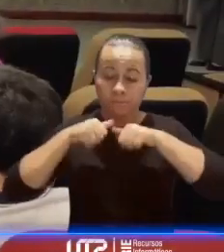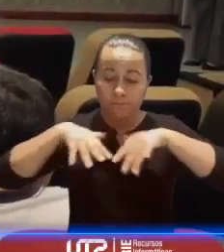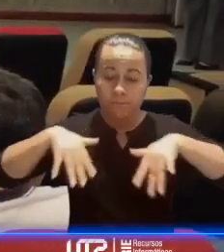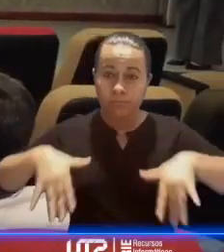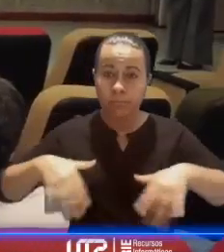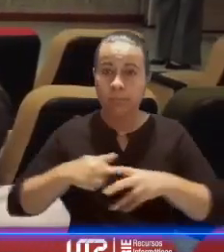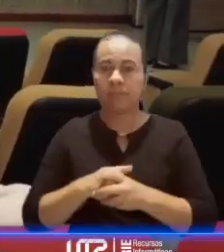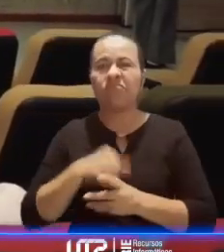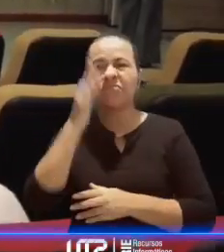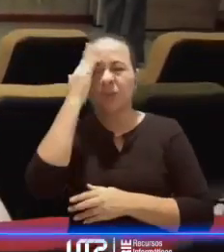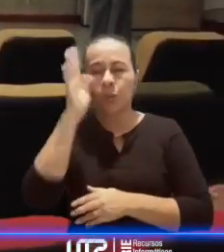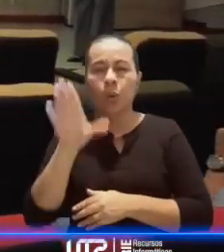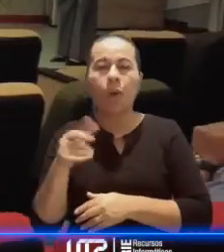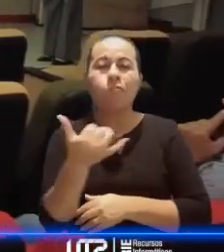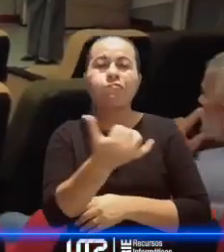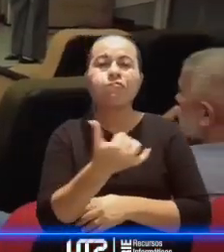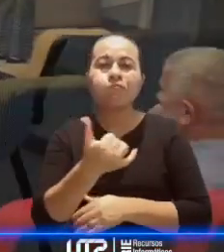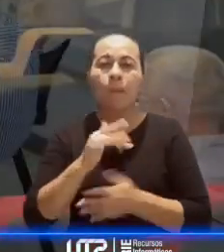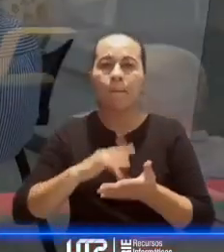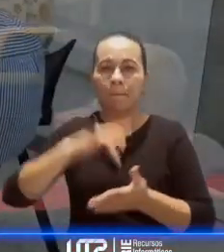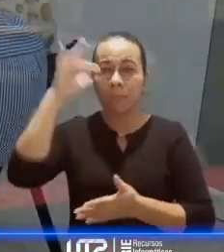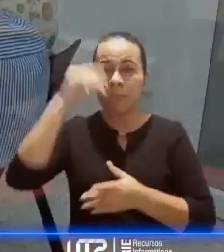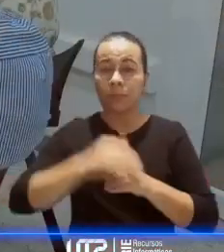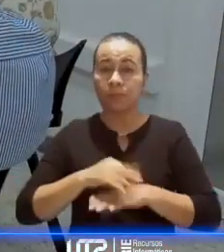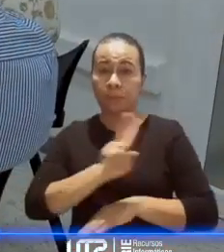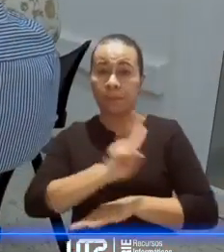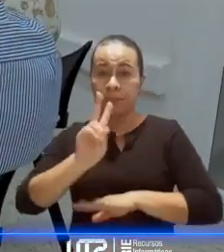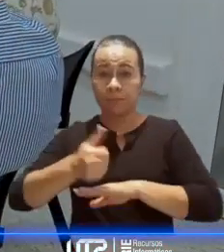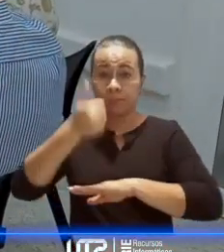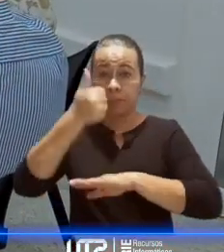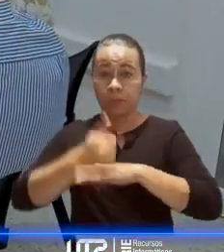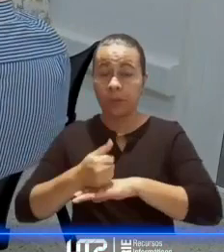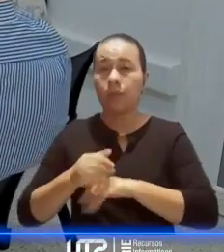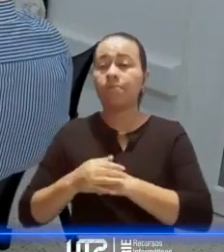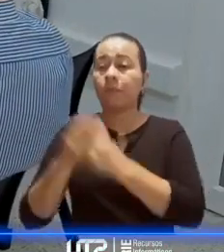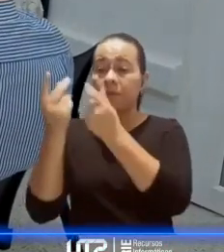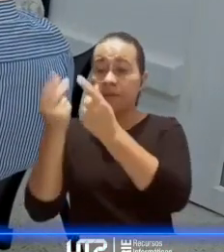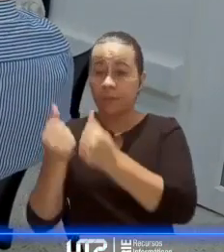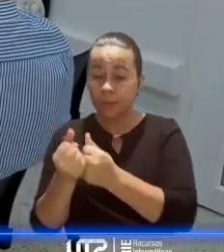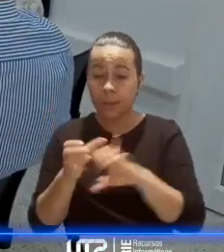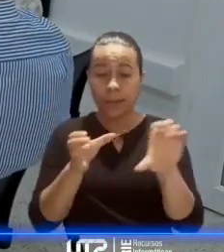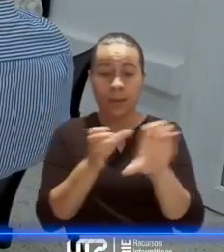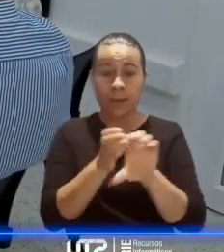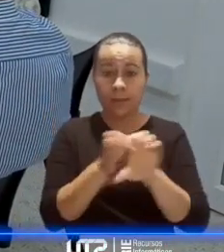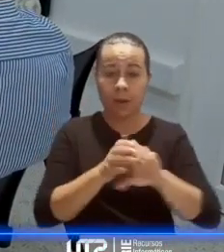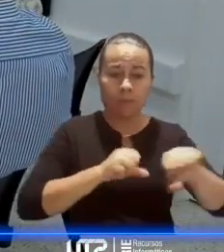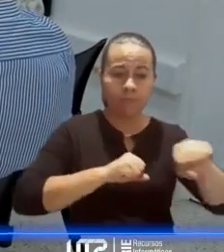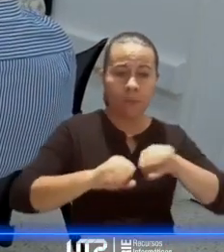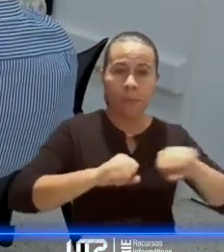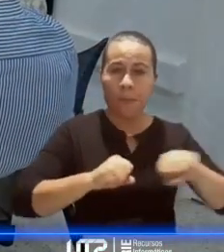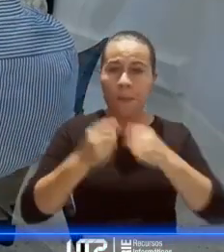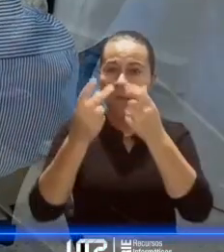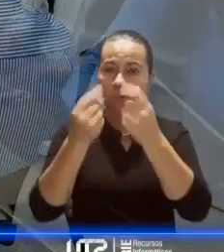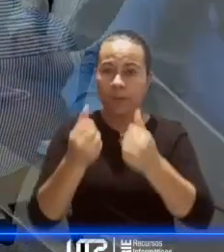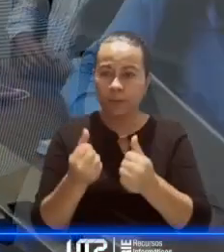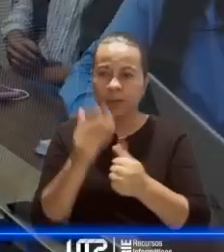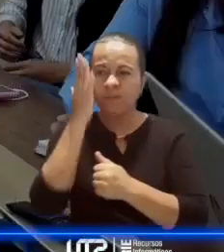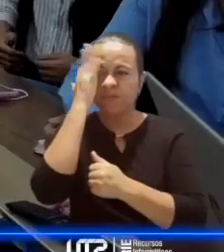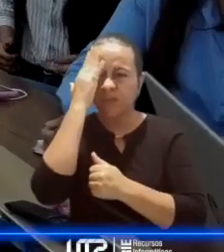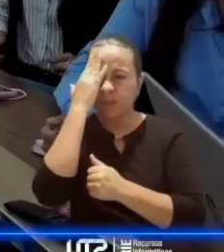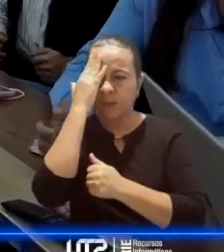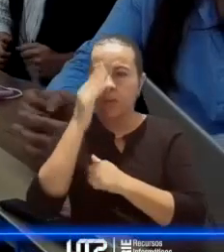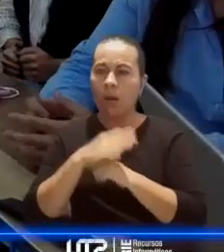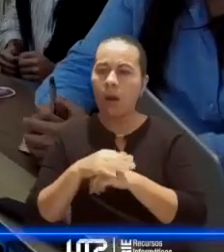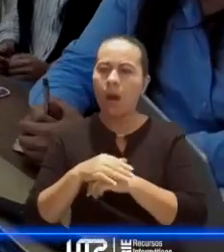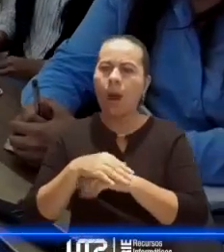administrativas, honrando la construcción participativa. La Vicerrectoría Administrativa y Financiera y el equipo de gestión financiera,